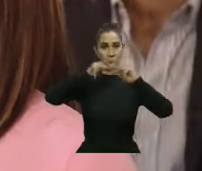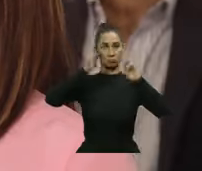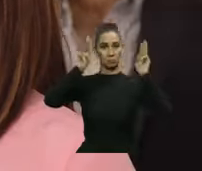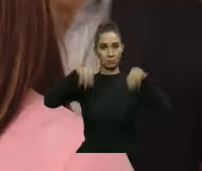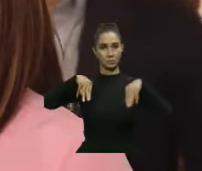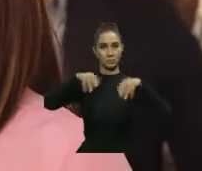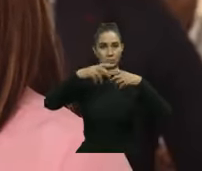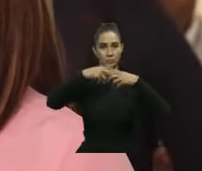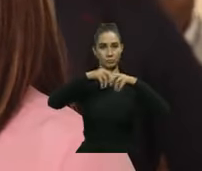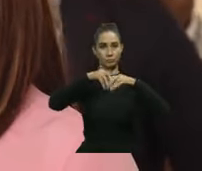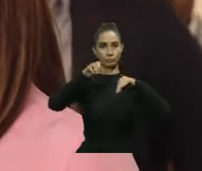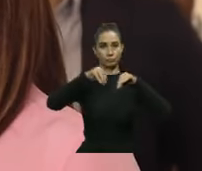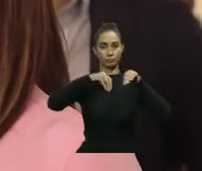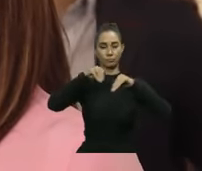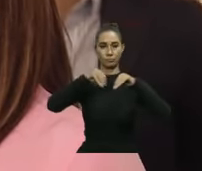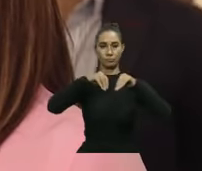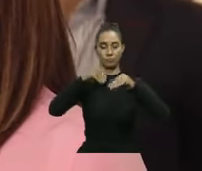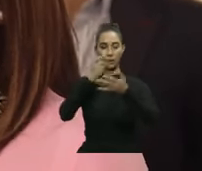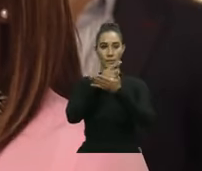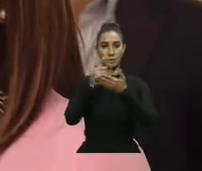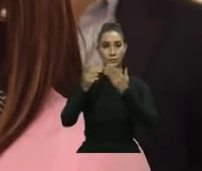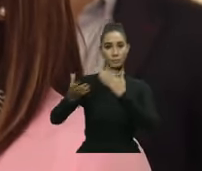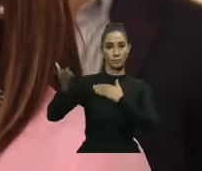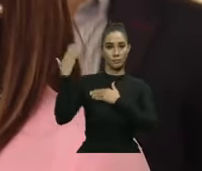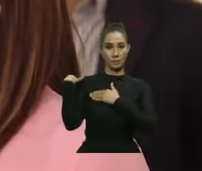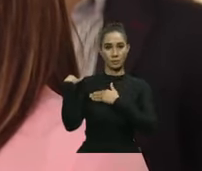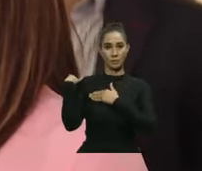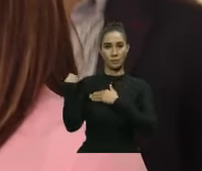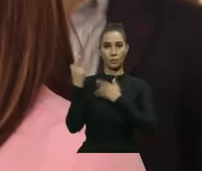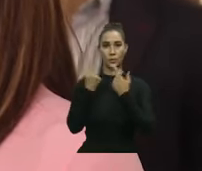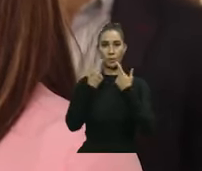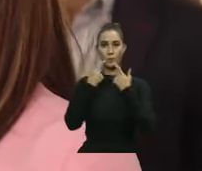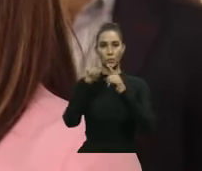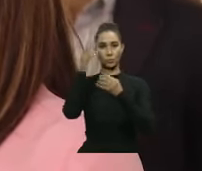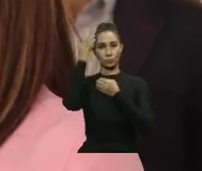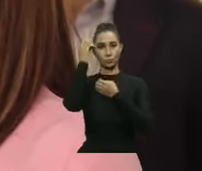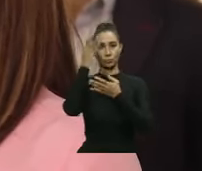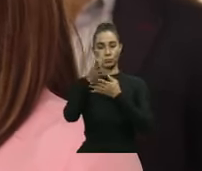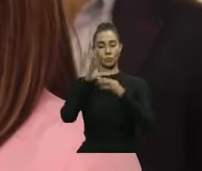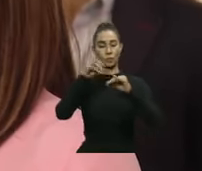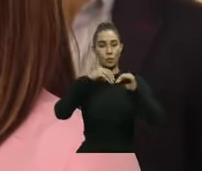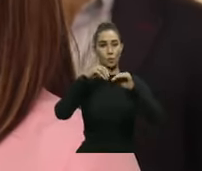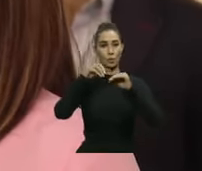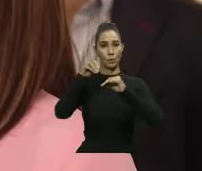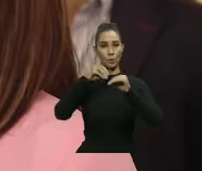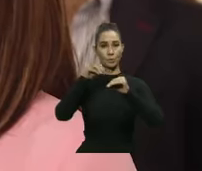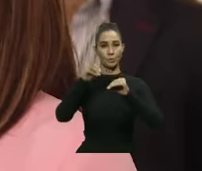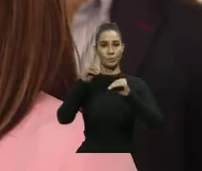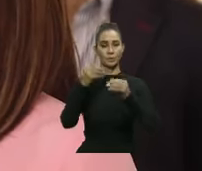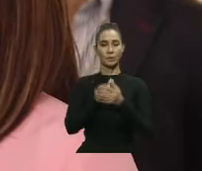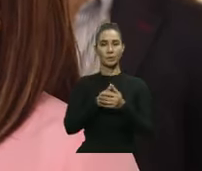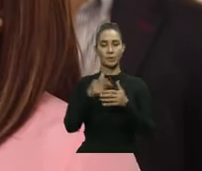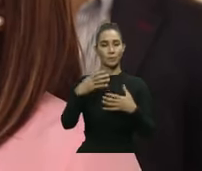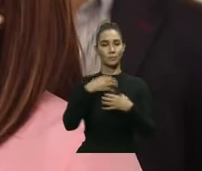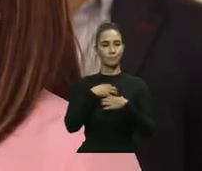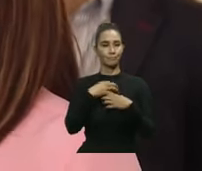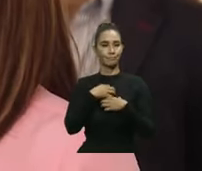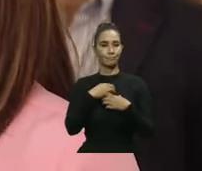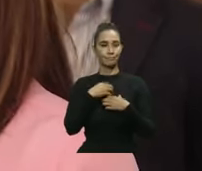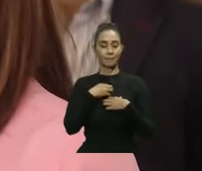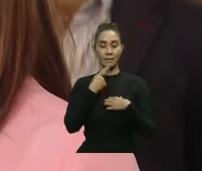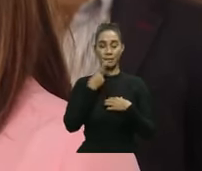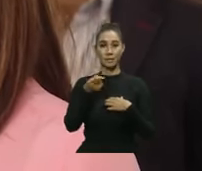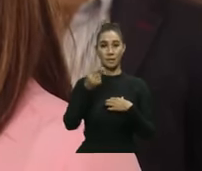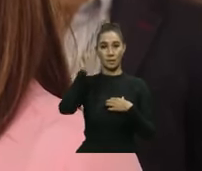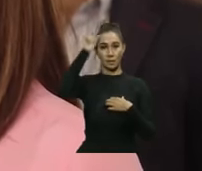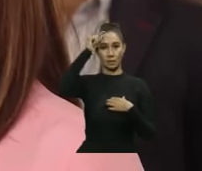de Industria y Comercio. La pasada semana asistimos a una rueda de prensa de los comerciantes detallistas. Ellos se quejaban de que el gobierno los